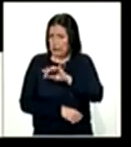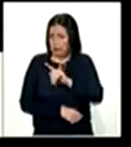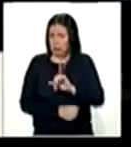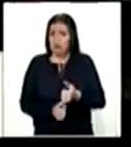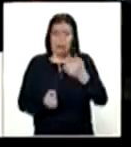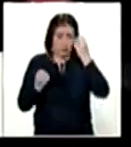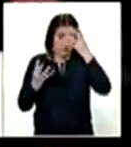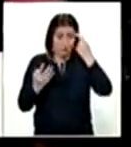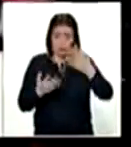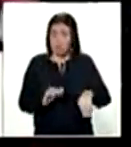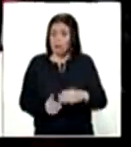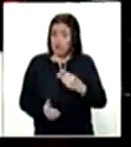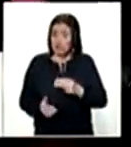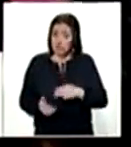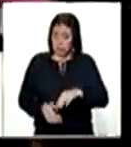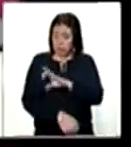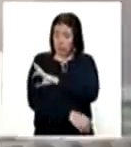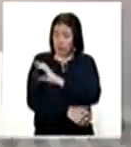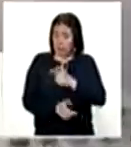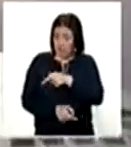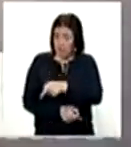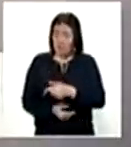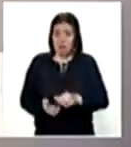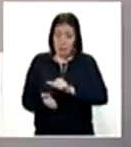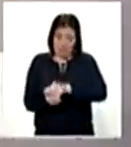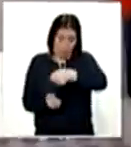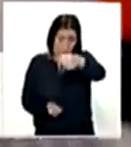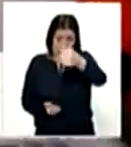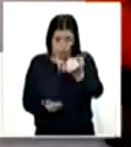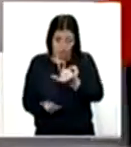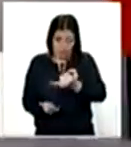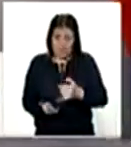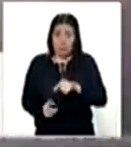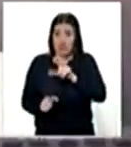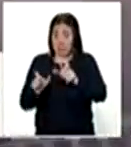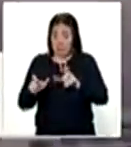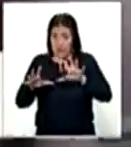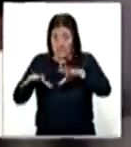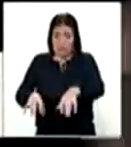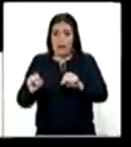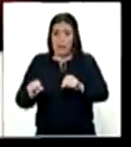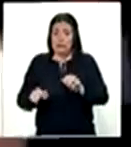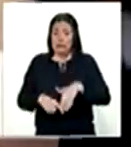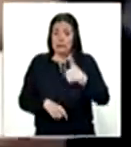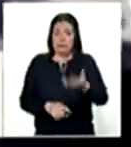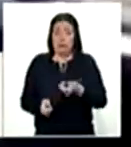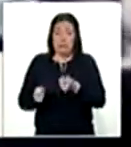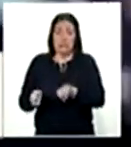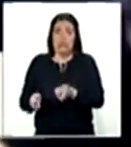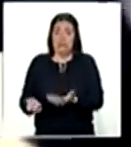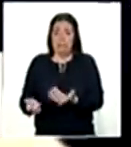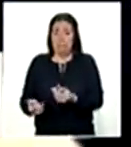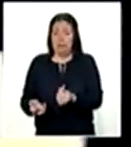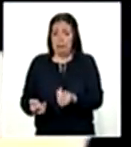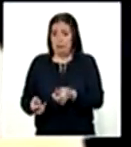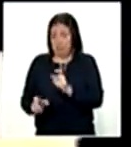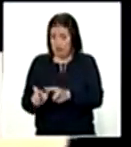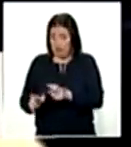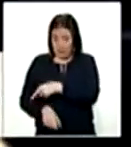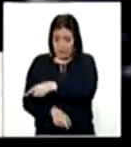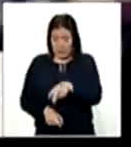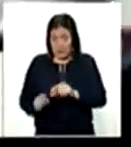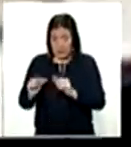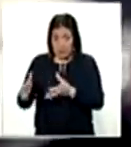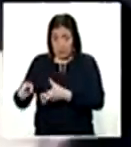del Ministerio Público se encargaba de entregar planos a los invasores, que luego eran extorsionados. Los Chacales del